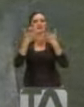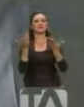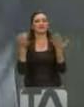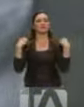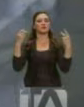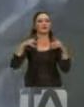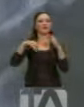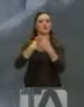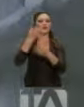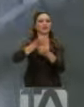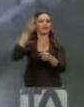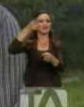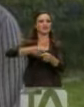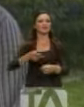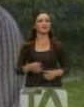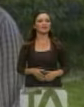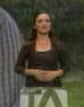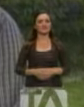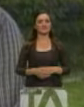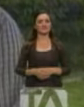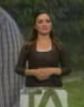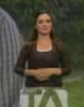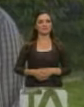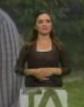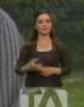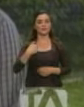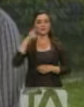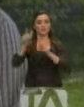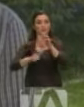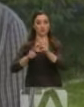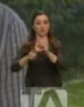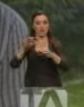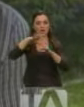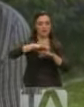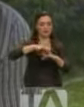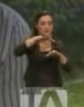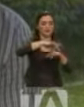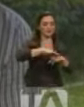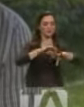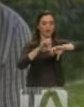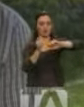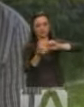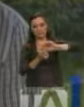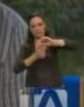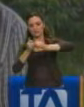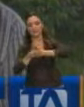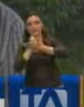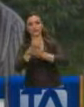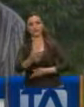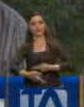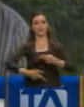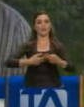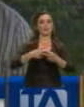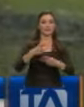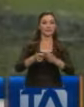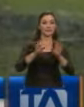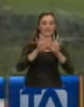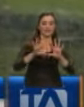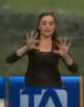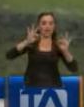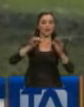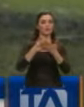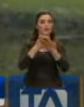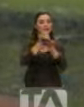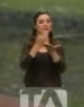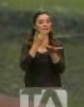de trabajo dentro de esta planta. Nuestros cultivadores se benefician, digamos, vendiendo la hoja, ¿no? Gracias a